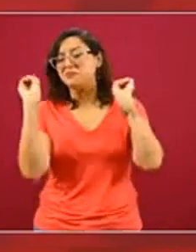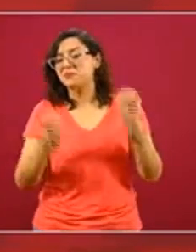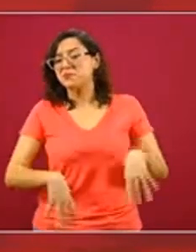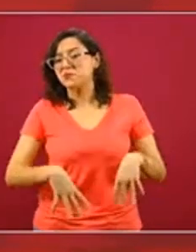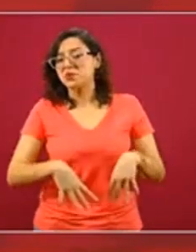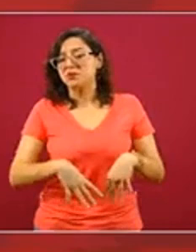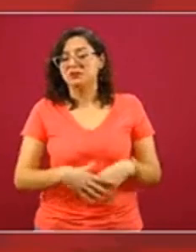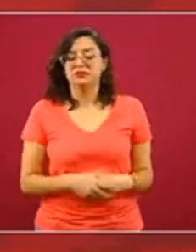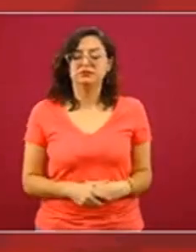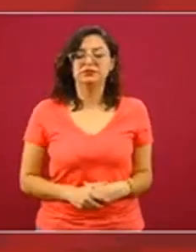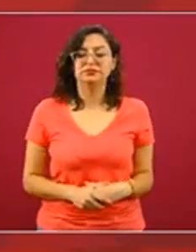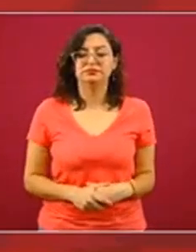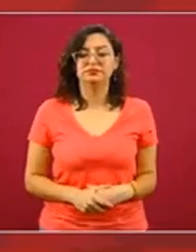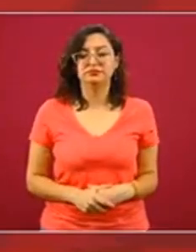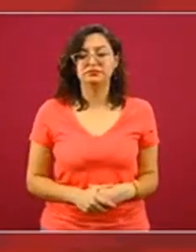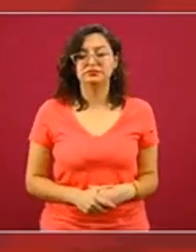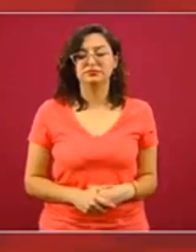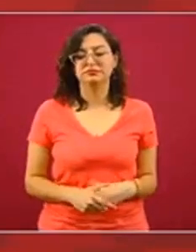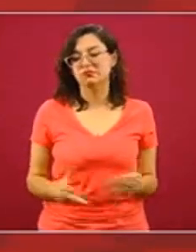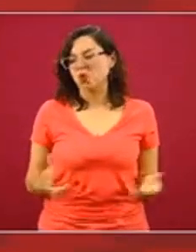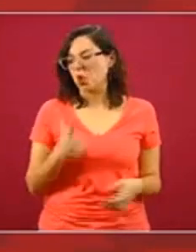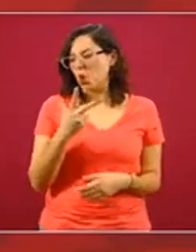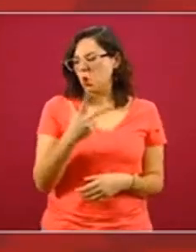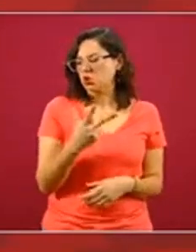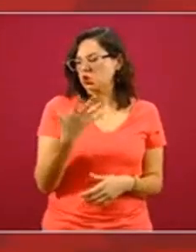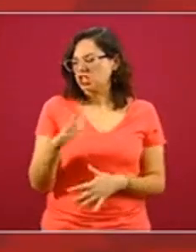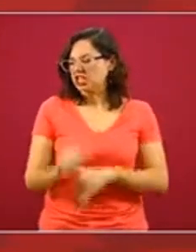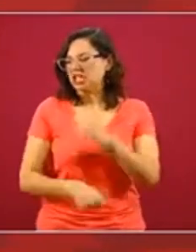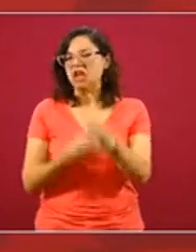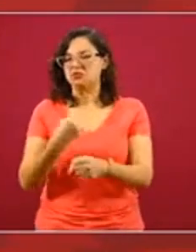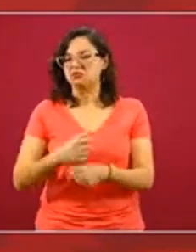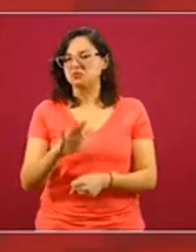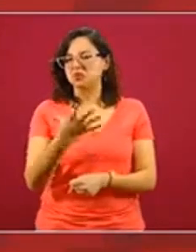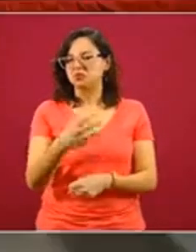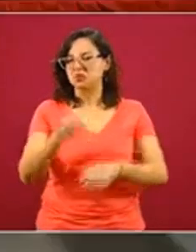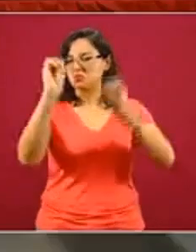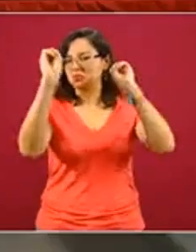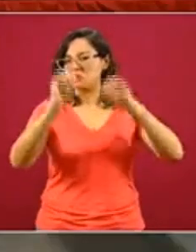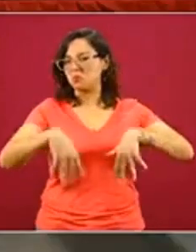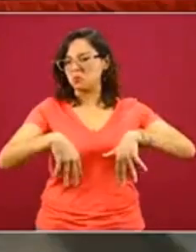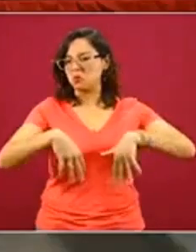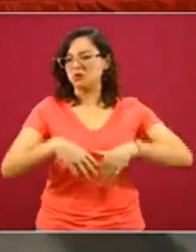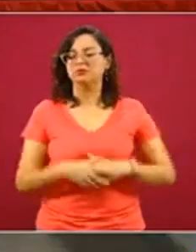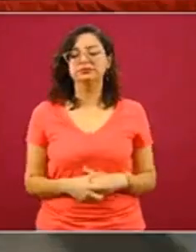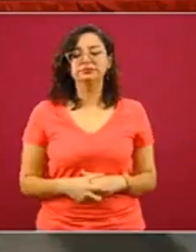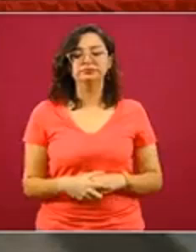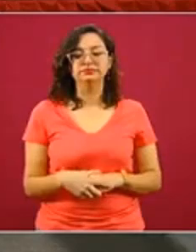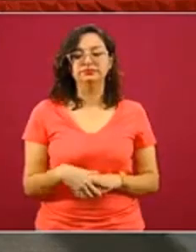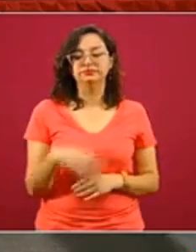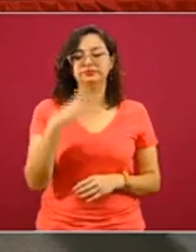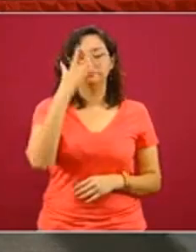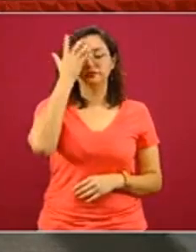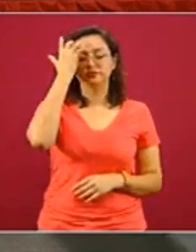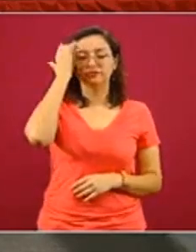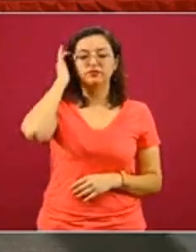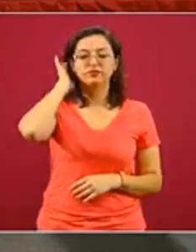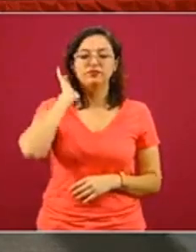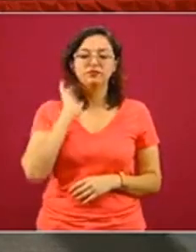Salud en 8 o quizá 10 años. Ahora, ¿qué hay de los consultorios